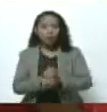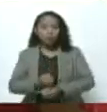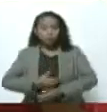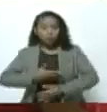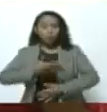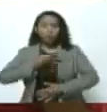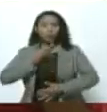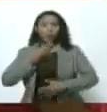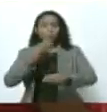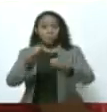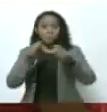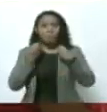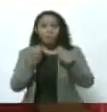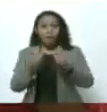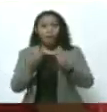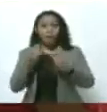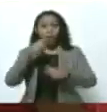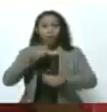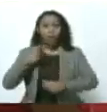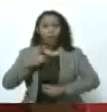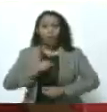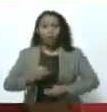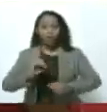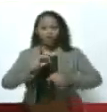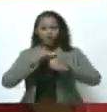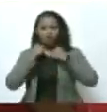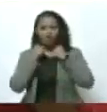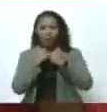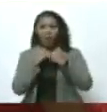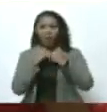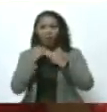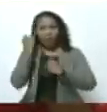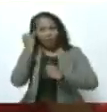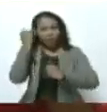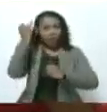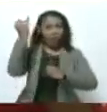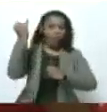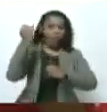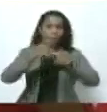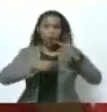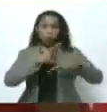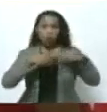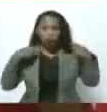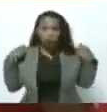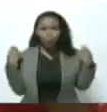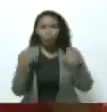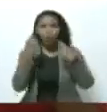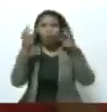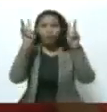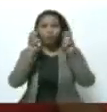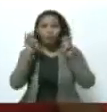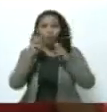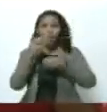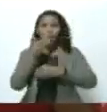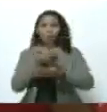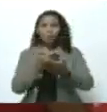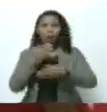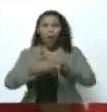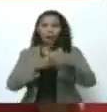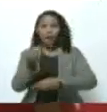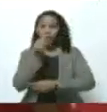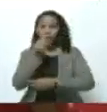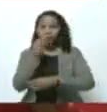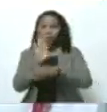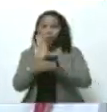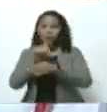inspiración para que hoy tengamos fuerzas creativas, productivas, innovadoras que han permitido garantizar el alimento al pueblo. Y